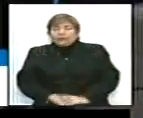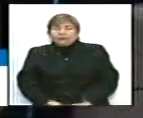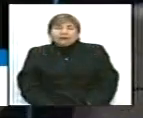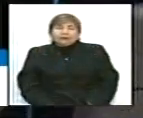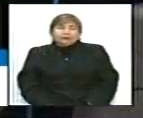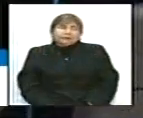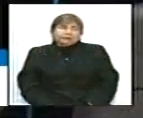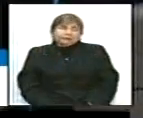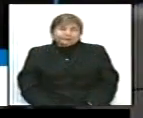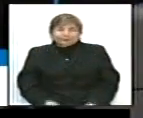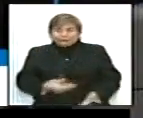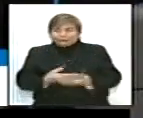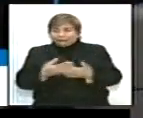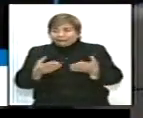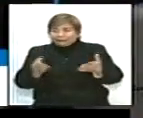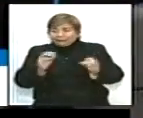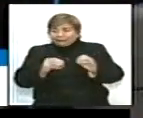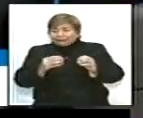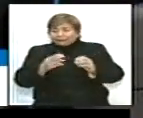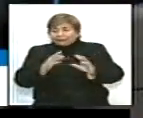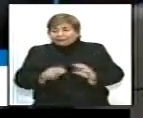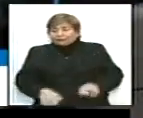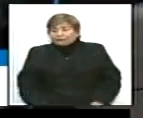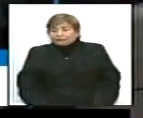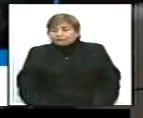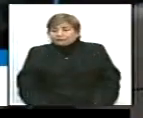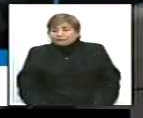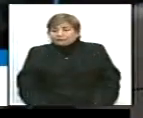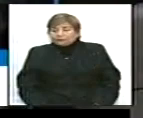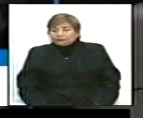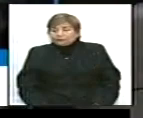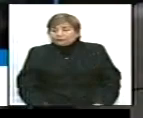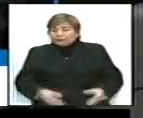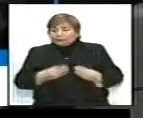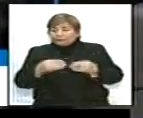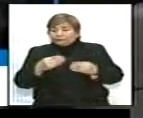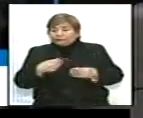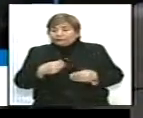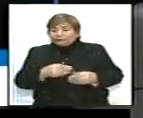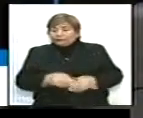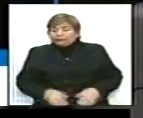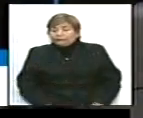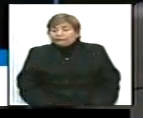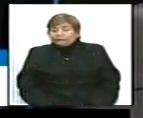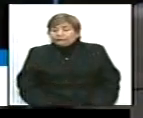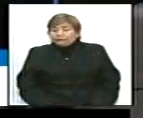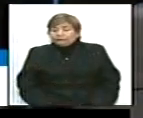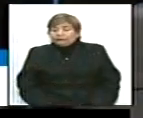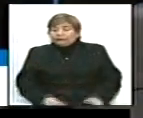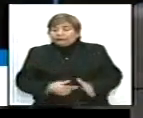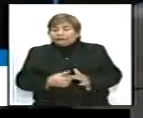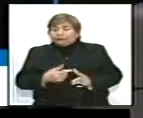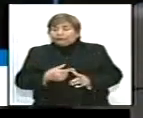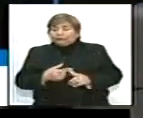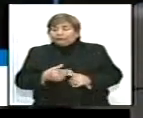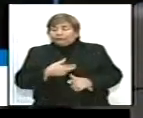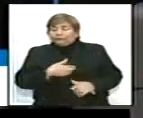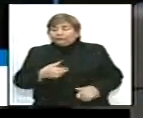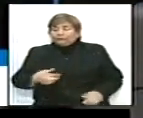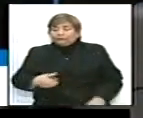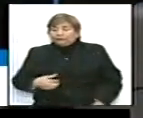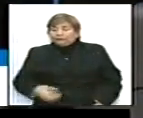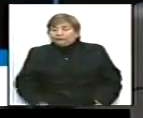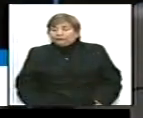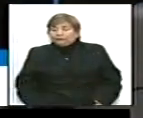Así que yo quisiera que tenga, por favor, la flexibilidad con mi participación. Y entonces, presidente,